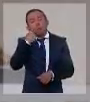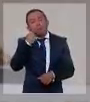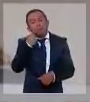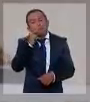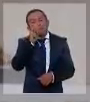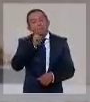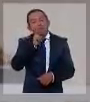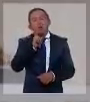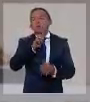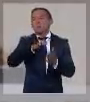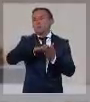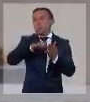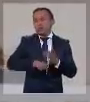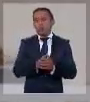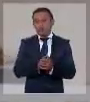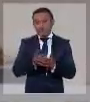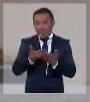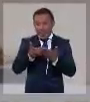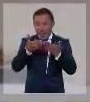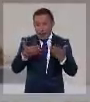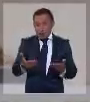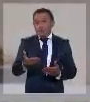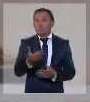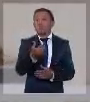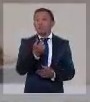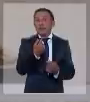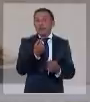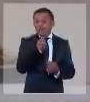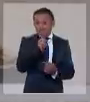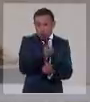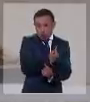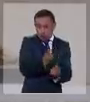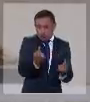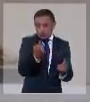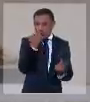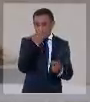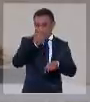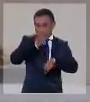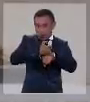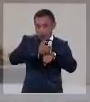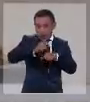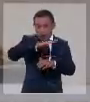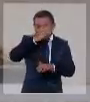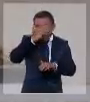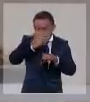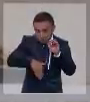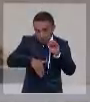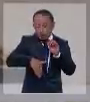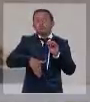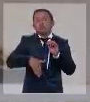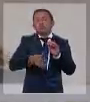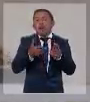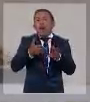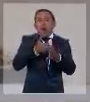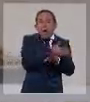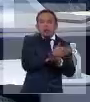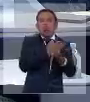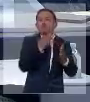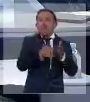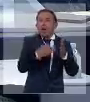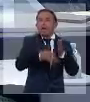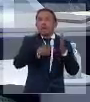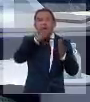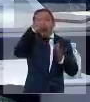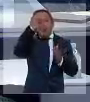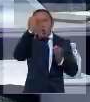niños, por ejemplo, ya terminaron la primaria. Yeah. Y nos estamos enterando cuando ya están en secundaria de las carencias que tienen.